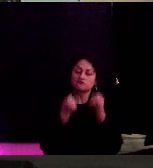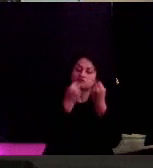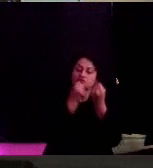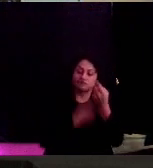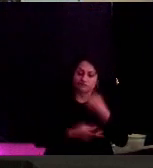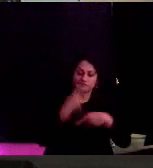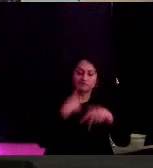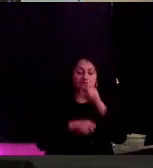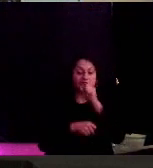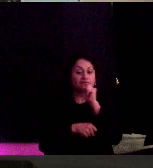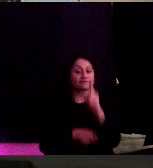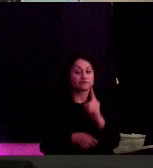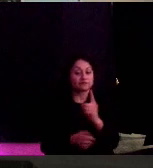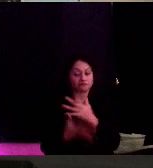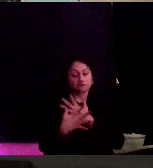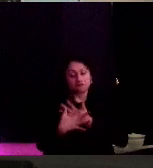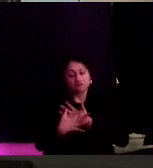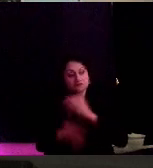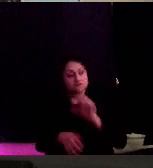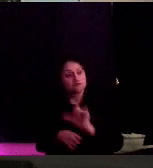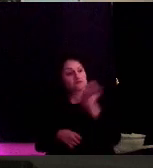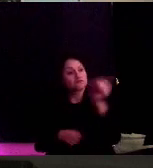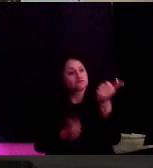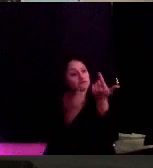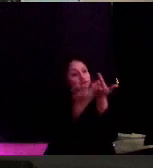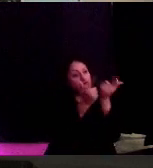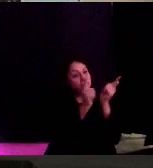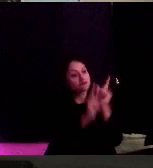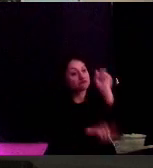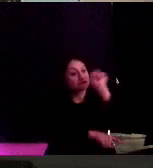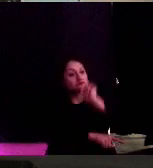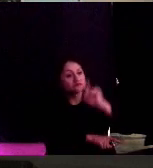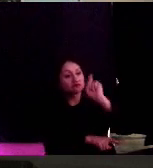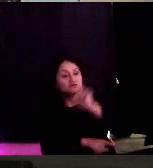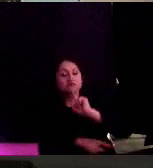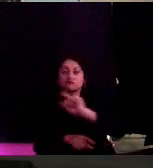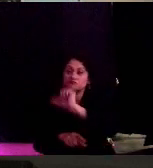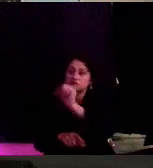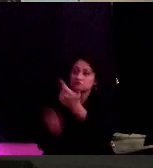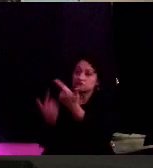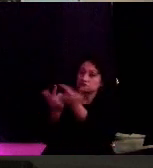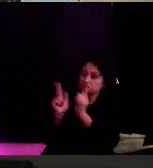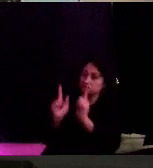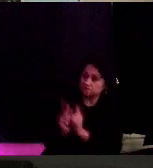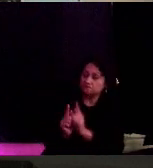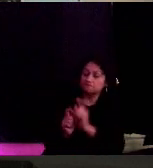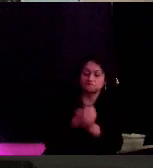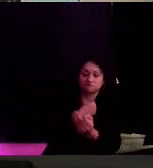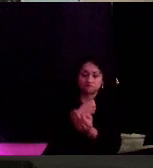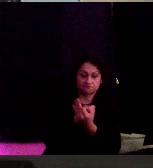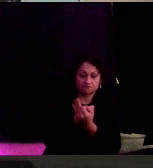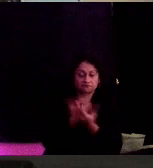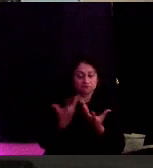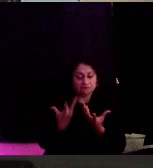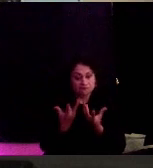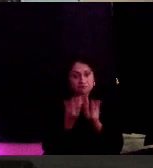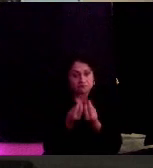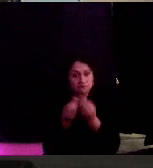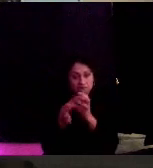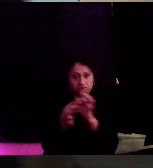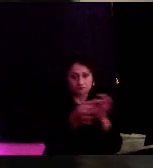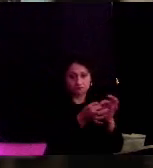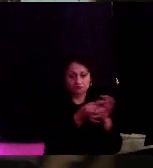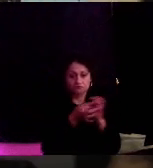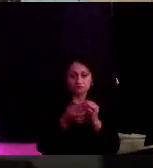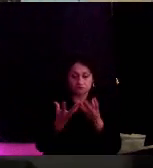como el acompañamiento amoroso de colectivas y mujeres diversas que nos han arropado en este camino tan escabroso